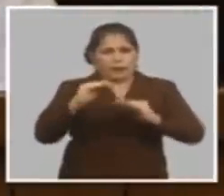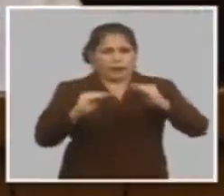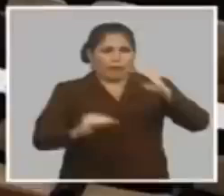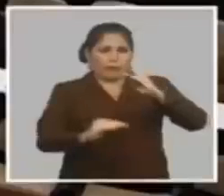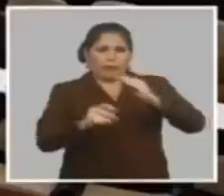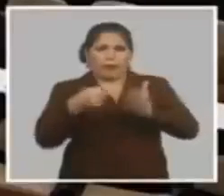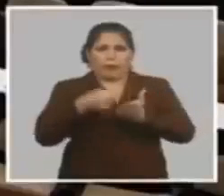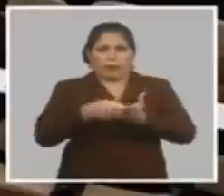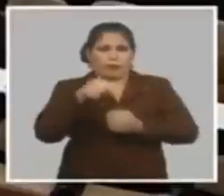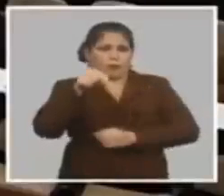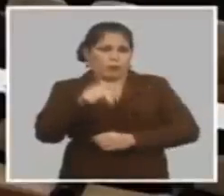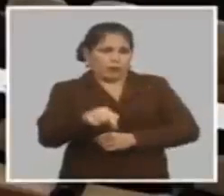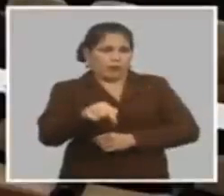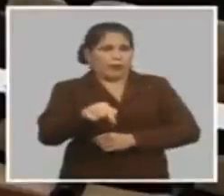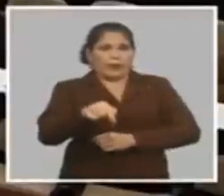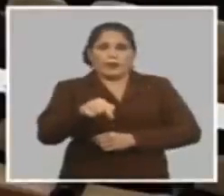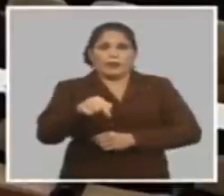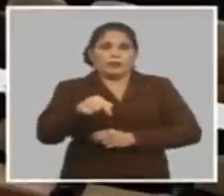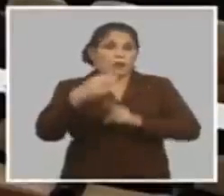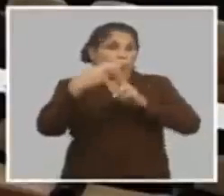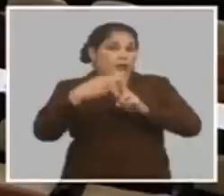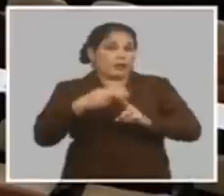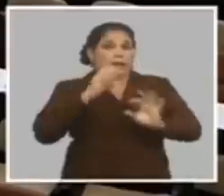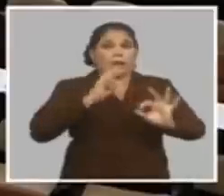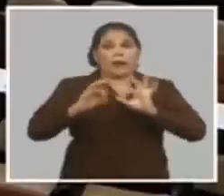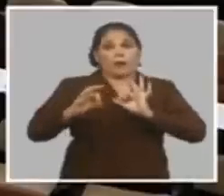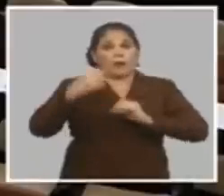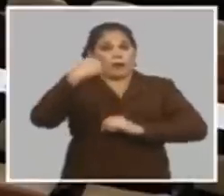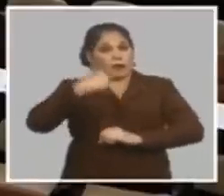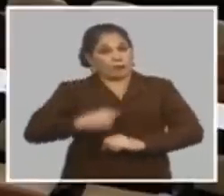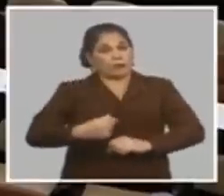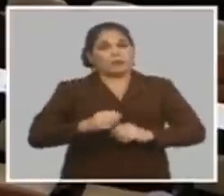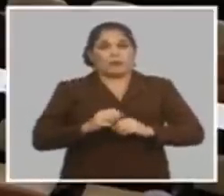precios de hoy. Por tanto, eso está hecho con el espíritu de proteger a las personas.